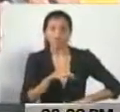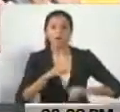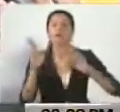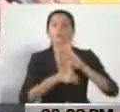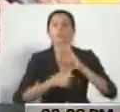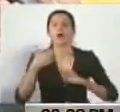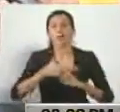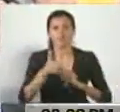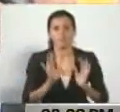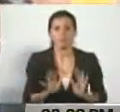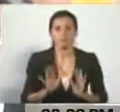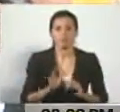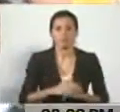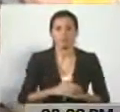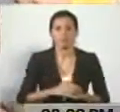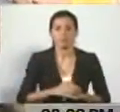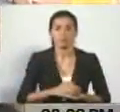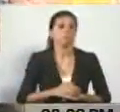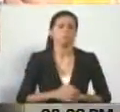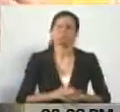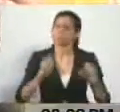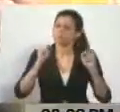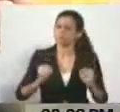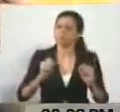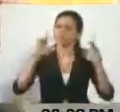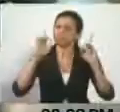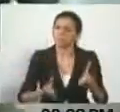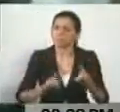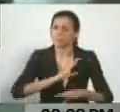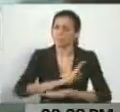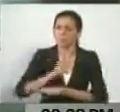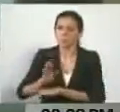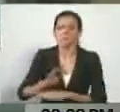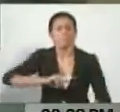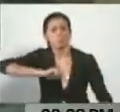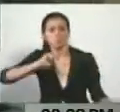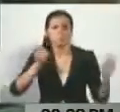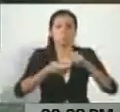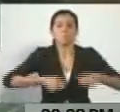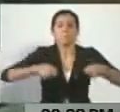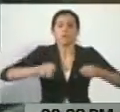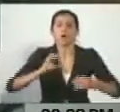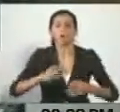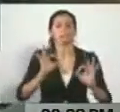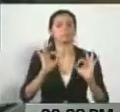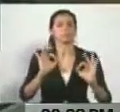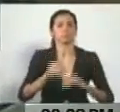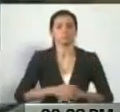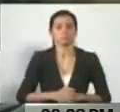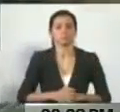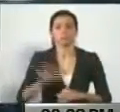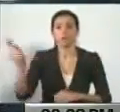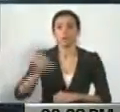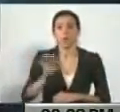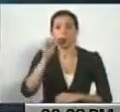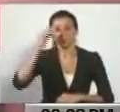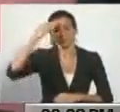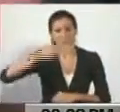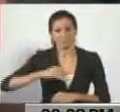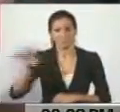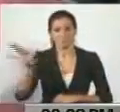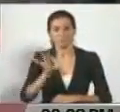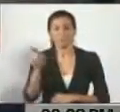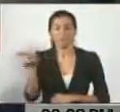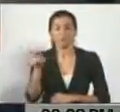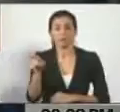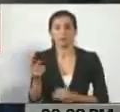a tomar todas las medidas con este mercado para poner un mercado modelo. Ante estas irregularidades fue designado el general de brigada Héctor Hernández